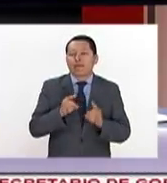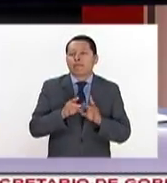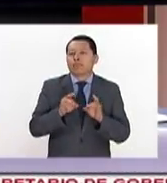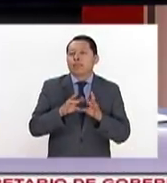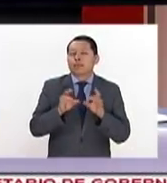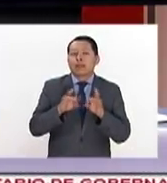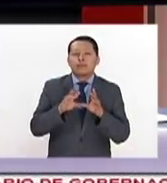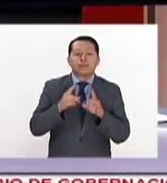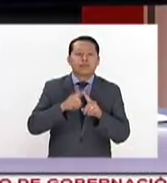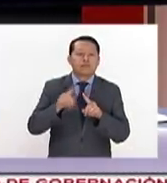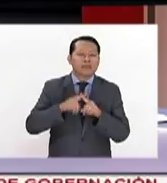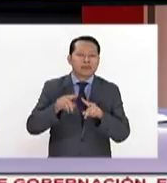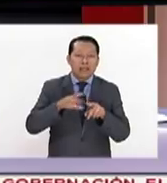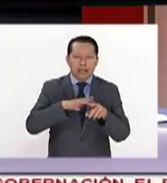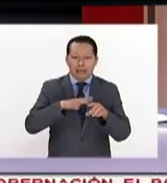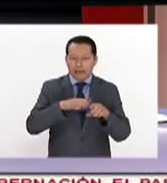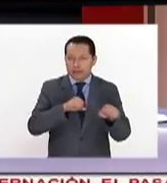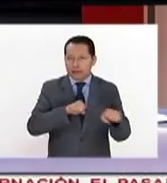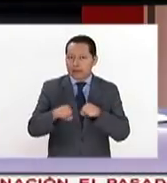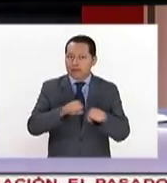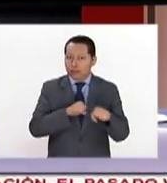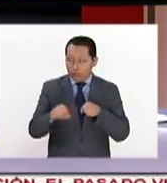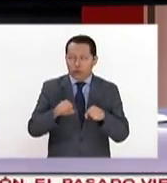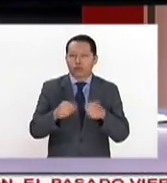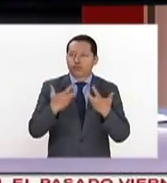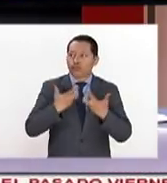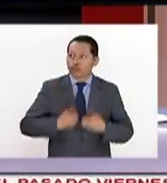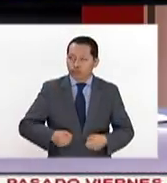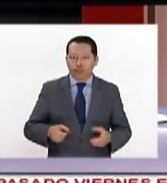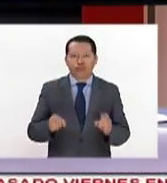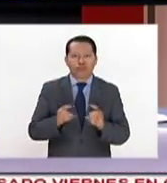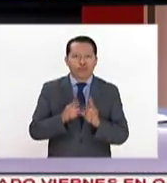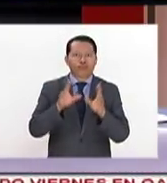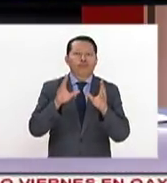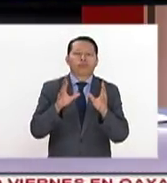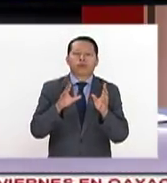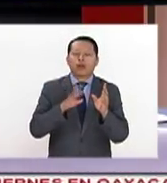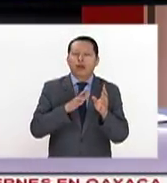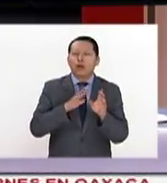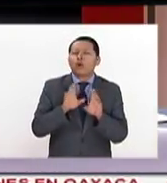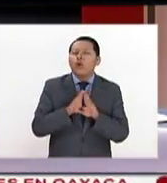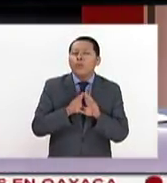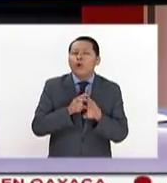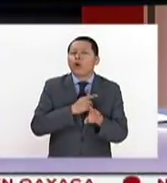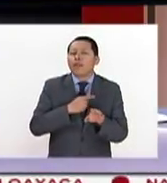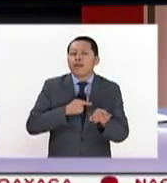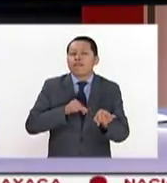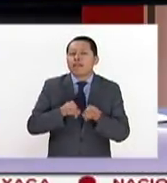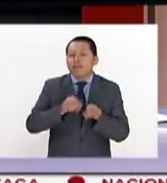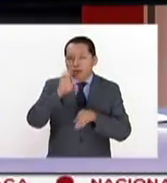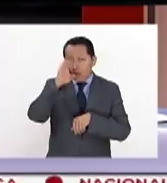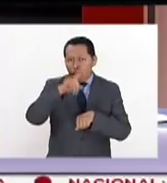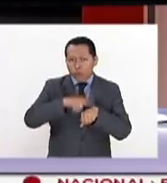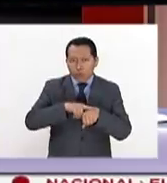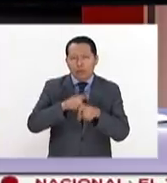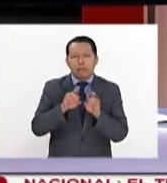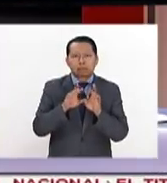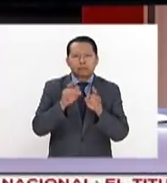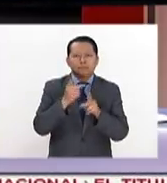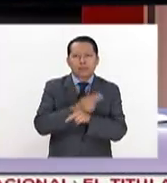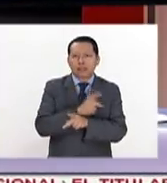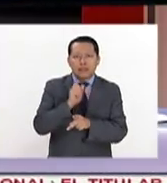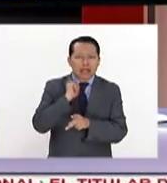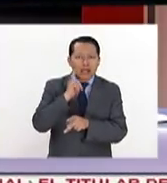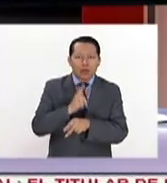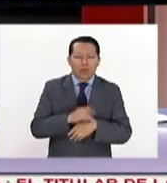precipitadamente durante, por ejemplo, un sismo. ¿Cómo seguir trabajando precisamente en esta cultura ante desastres